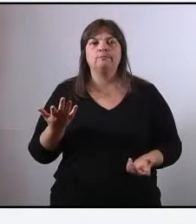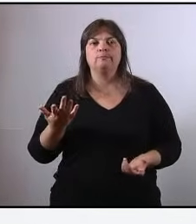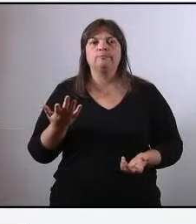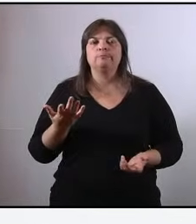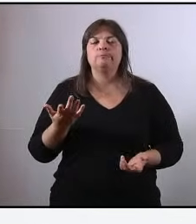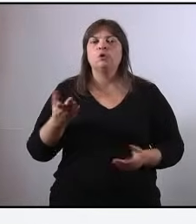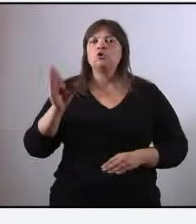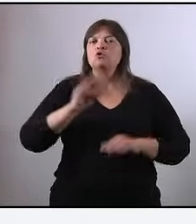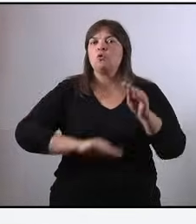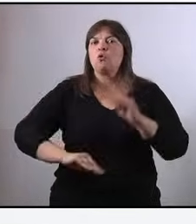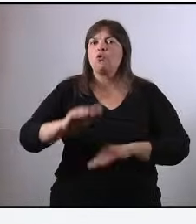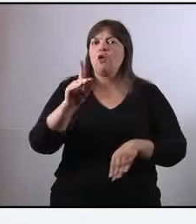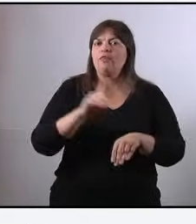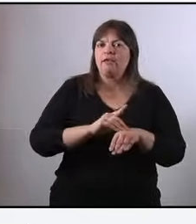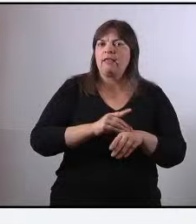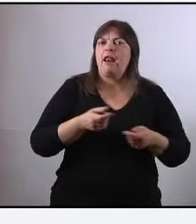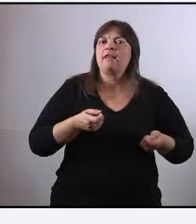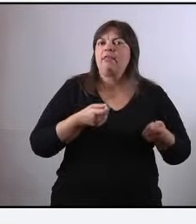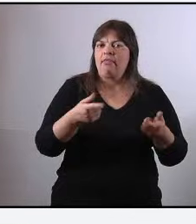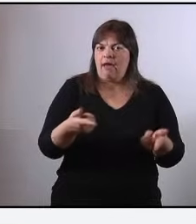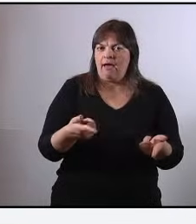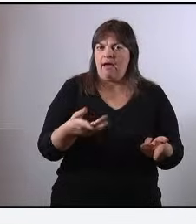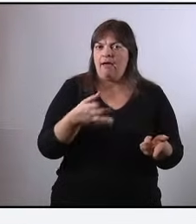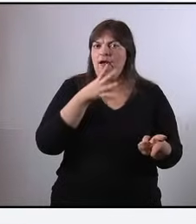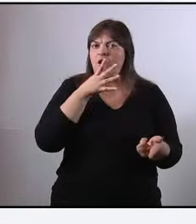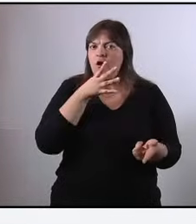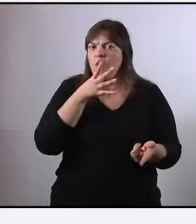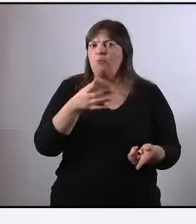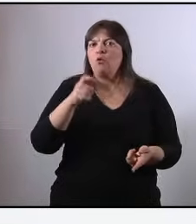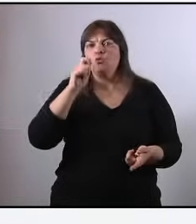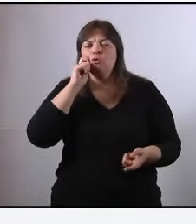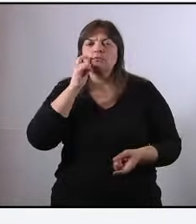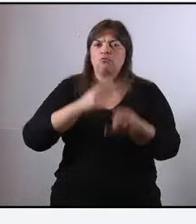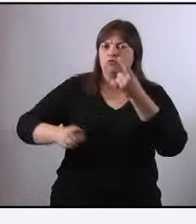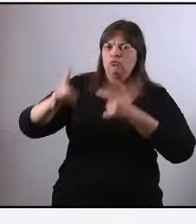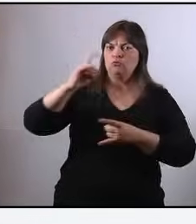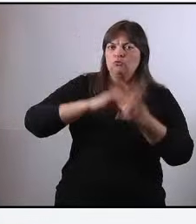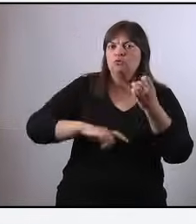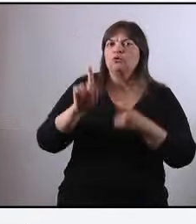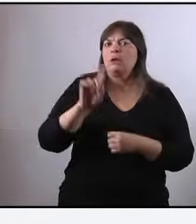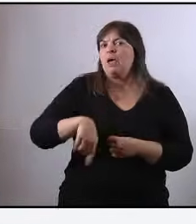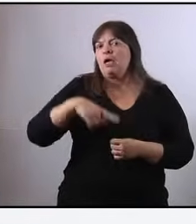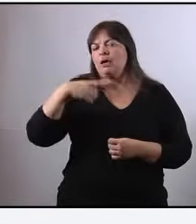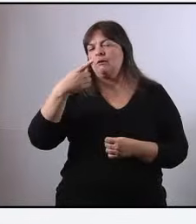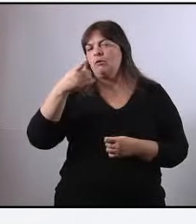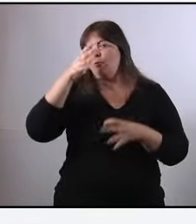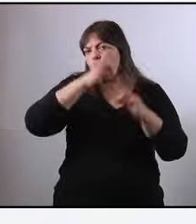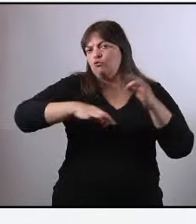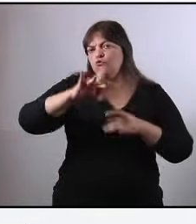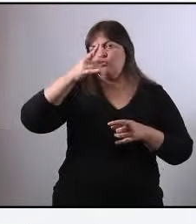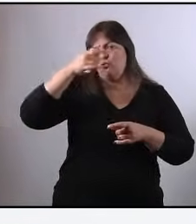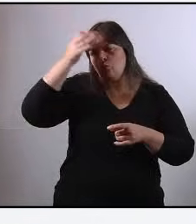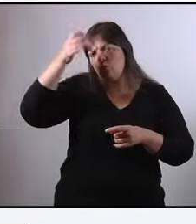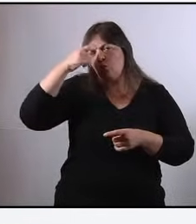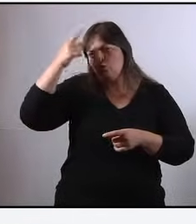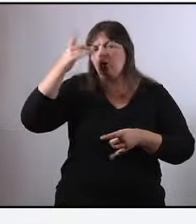impulsar soluciones digitales que potencien el atractivo turístico y cultural de sus pueblos, a desarrollar